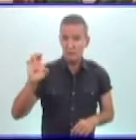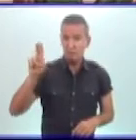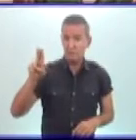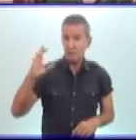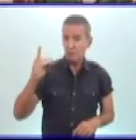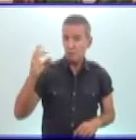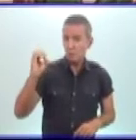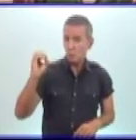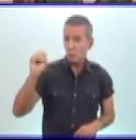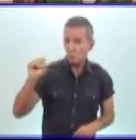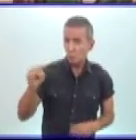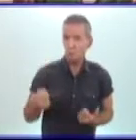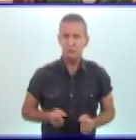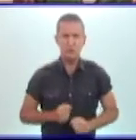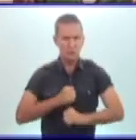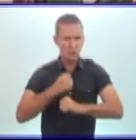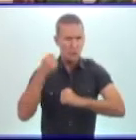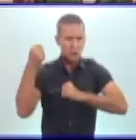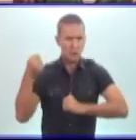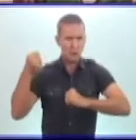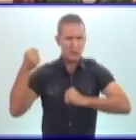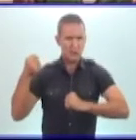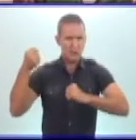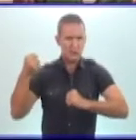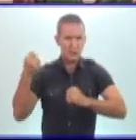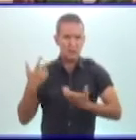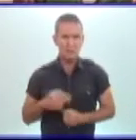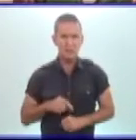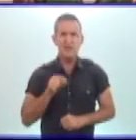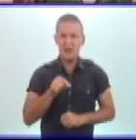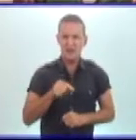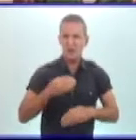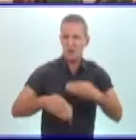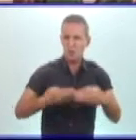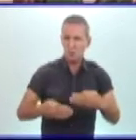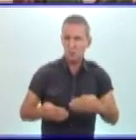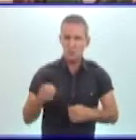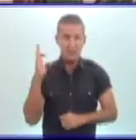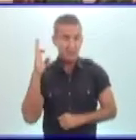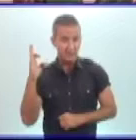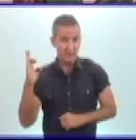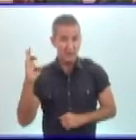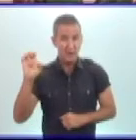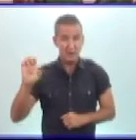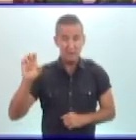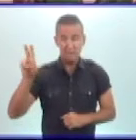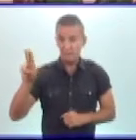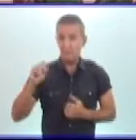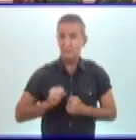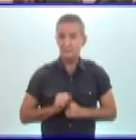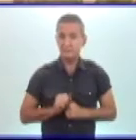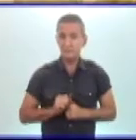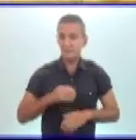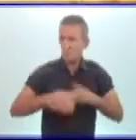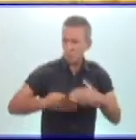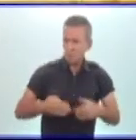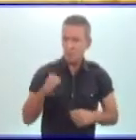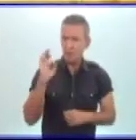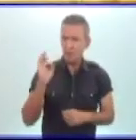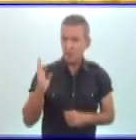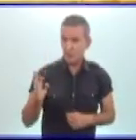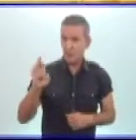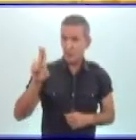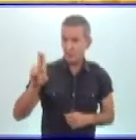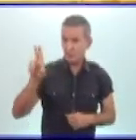caballeros medievales, y pudimos ver la crisis del feudalismo. Voy a detenerme, mis pioneros, en la crisis del feudalismo,